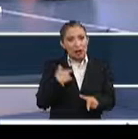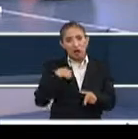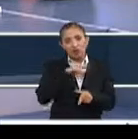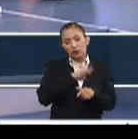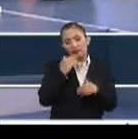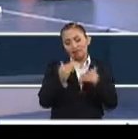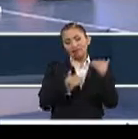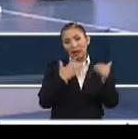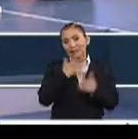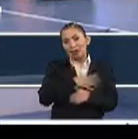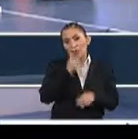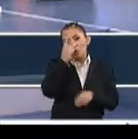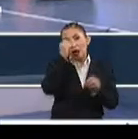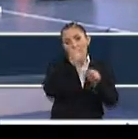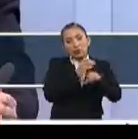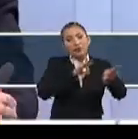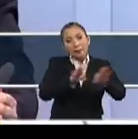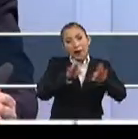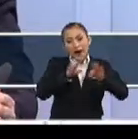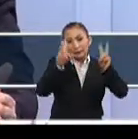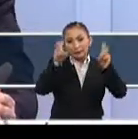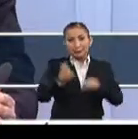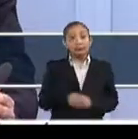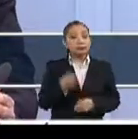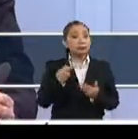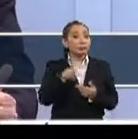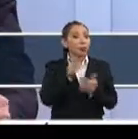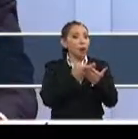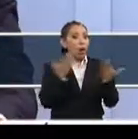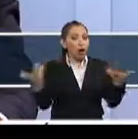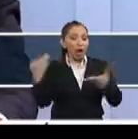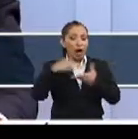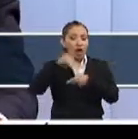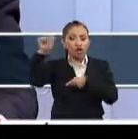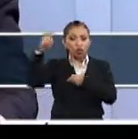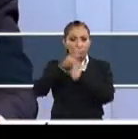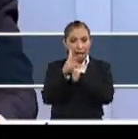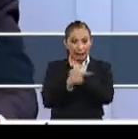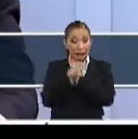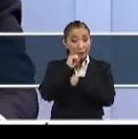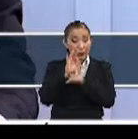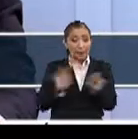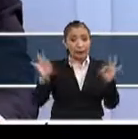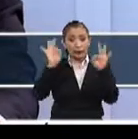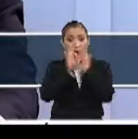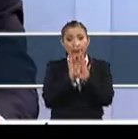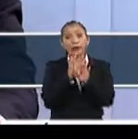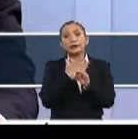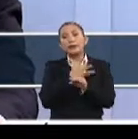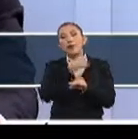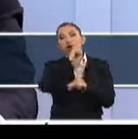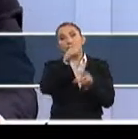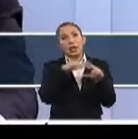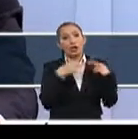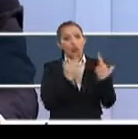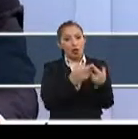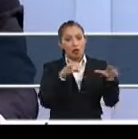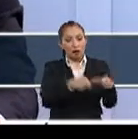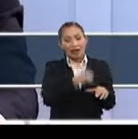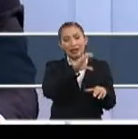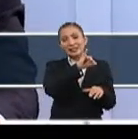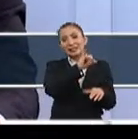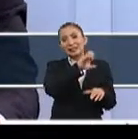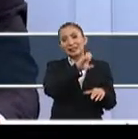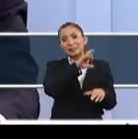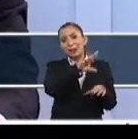lo hemos tenido. Llevamos más de un año trabajando en el tema, pero ahora incluyendo a otros países, que es bien importante. Tuvimos una reunión de